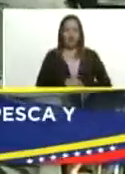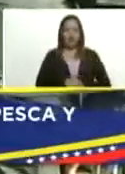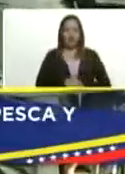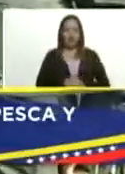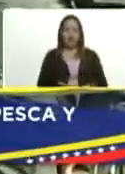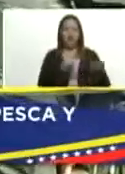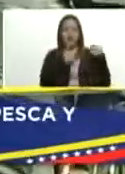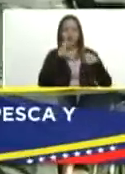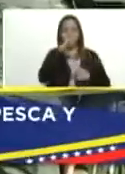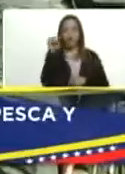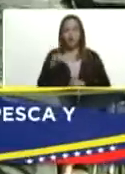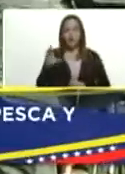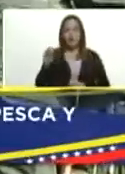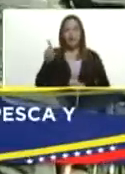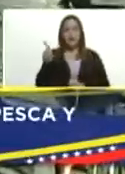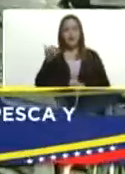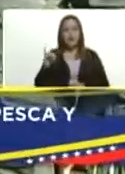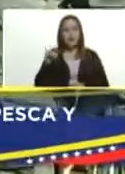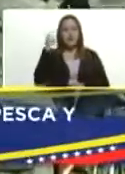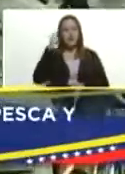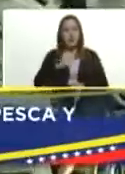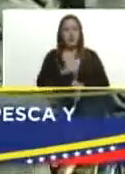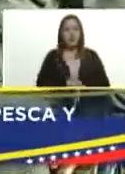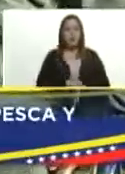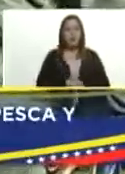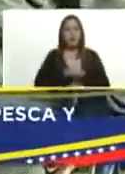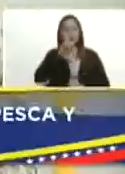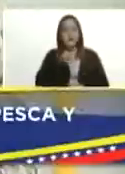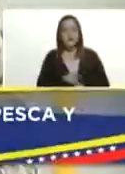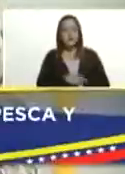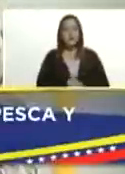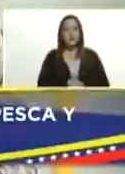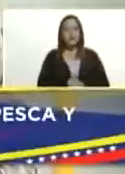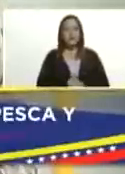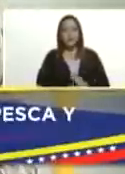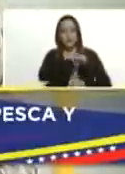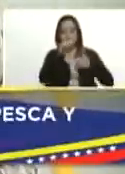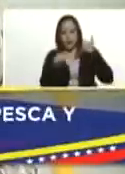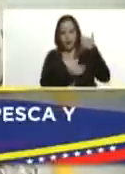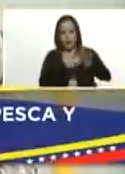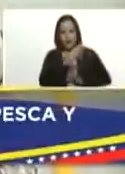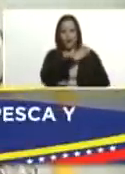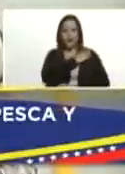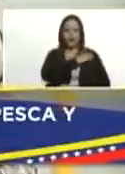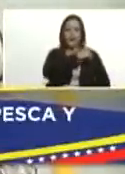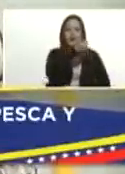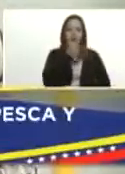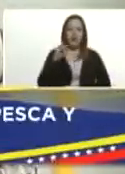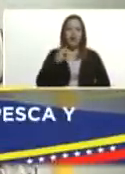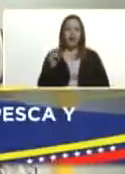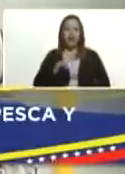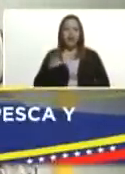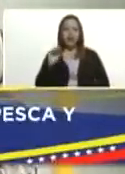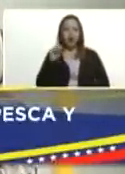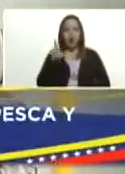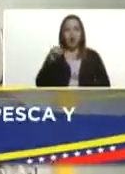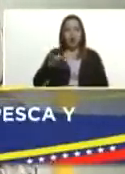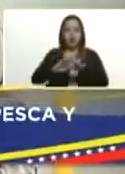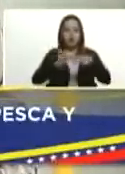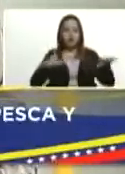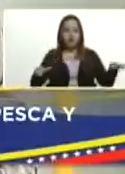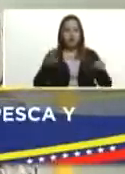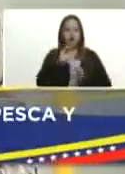la SODI Sucre. Al vicealmirante Freddy Segovia Carballo, comandante de la SODI Marítima Insular